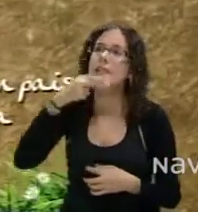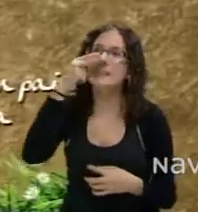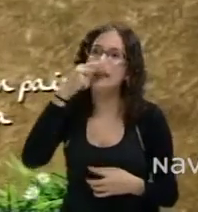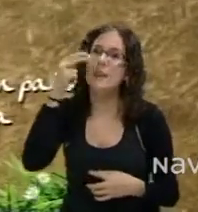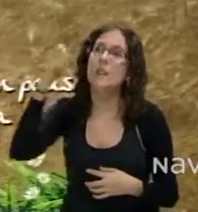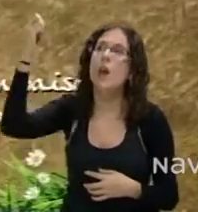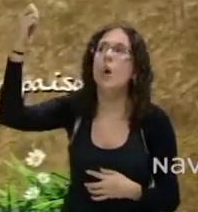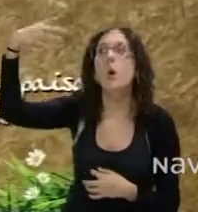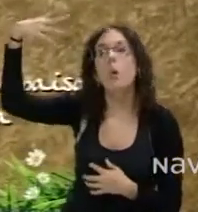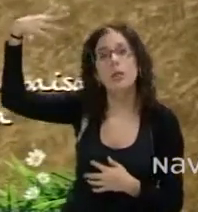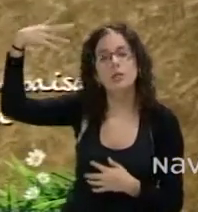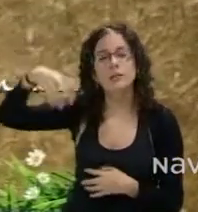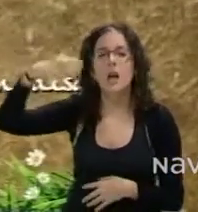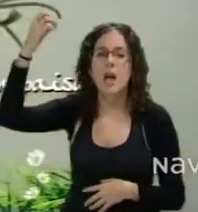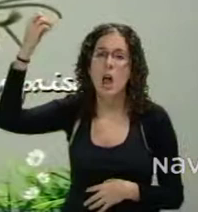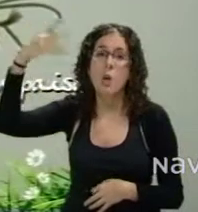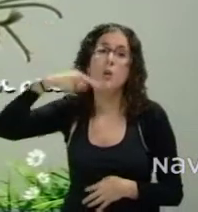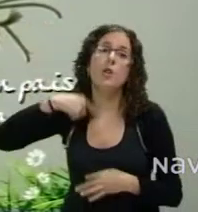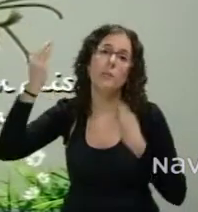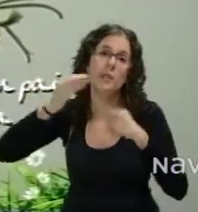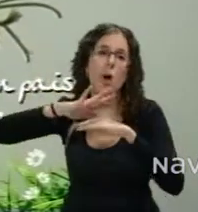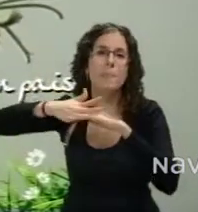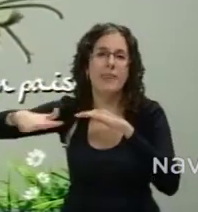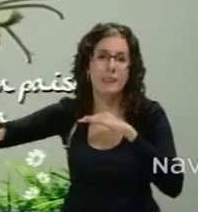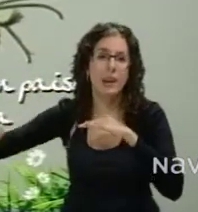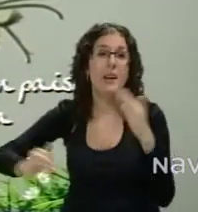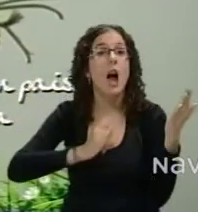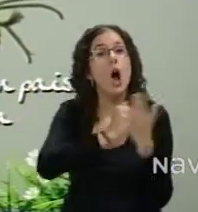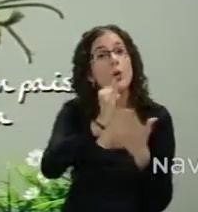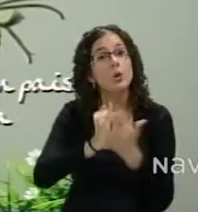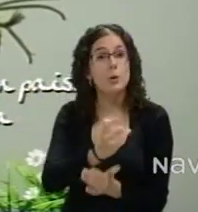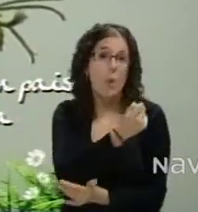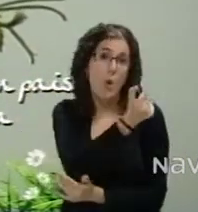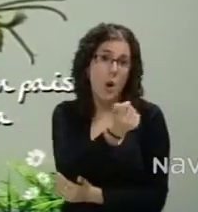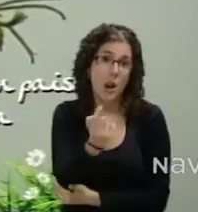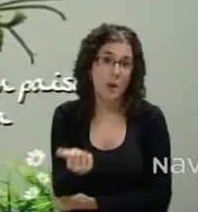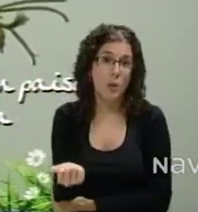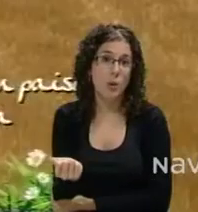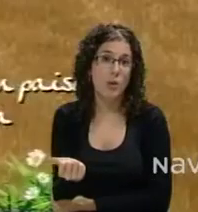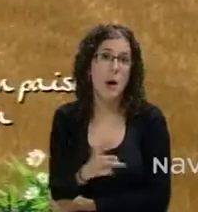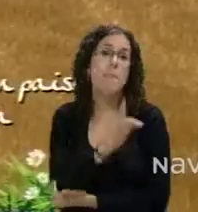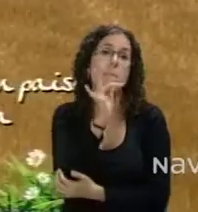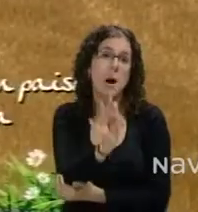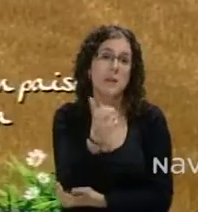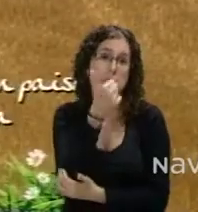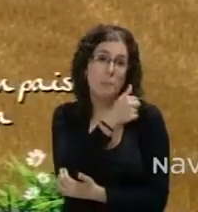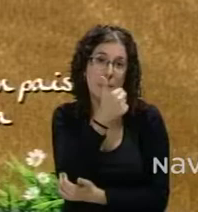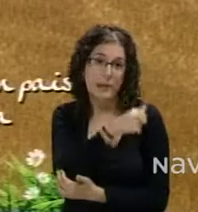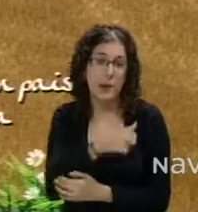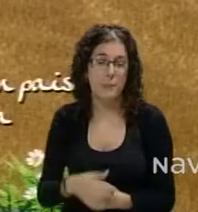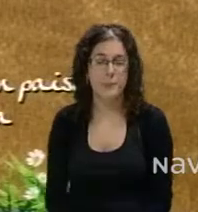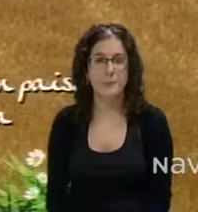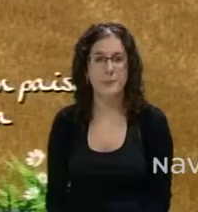mediterránea. Los tres cultivos tenemos aquí trigo, olivo y vid, ¿no? Y viña,